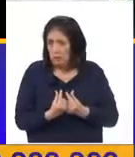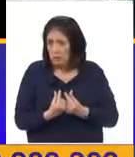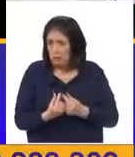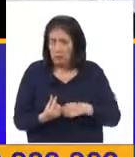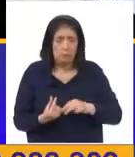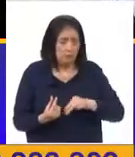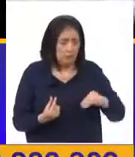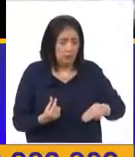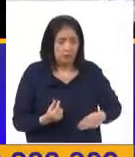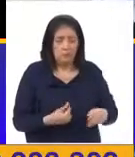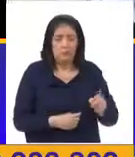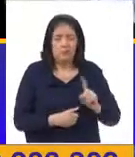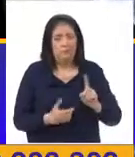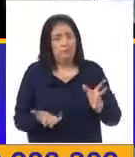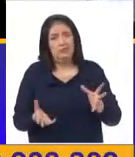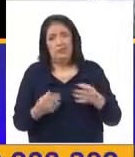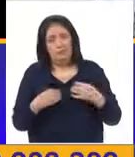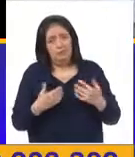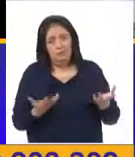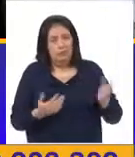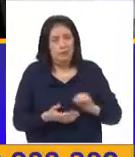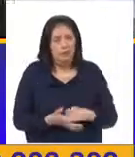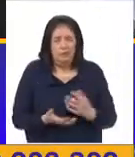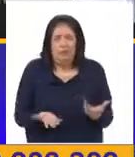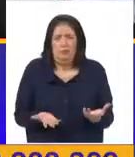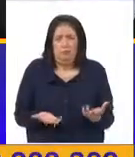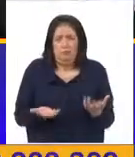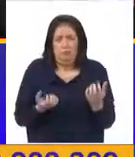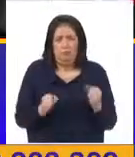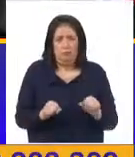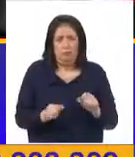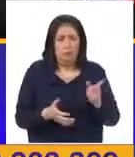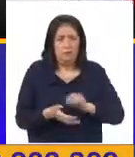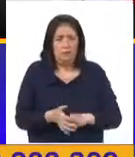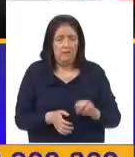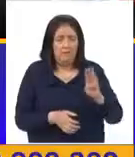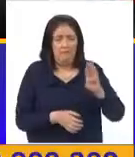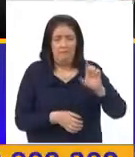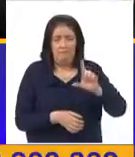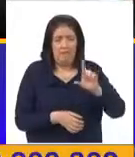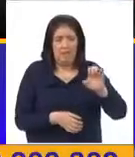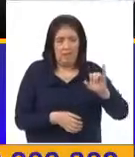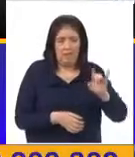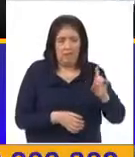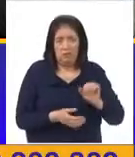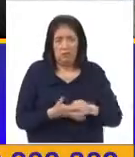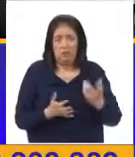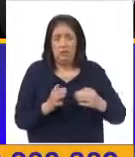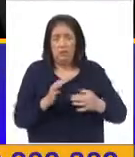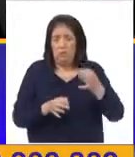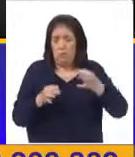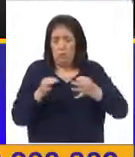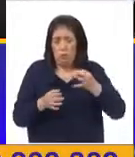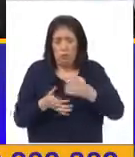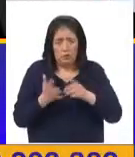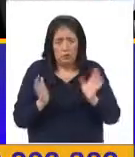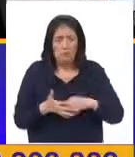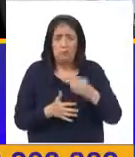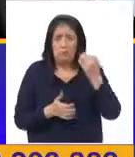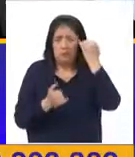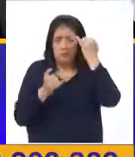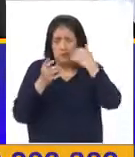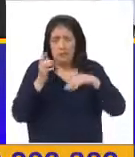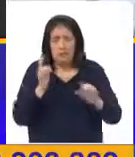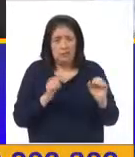impresentable. ¿Cómo va a ser posible que el señor Bellido, que tiene un juicio penal por apología de